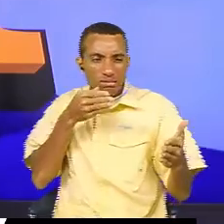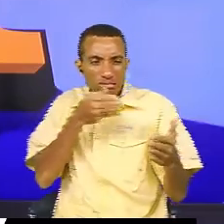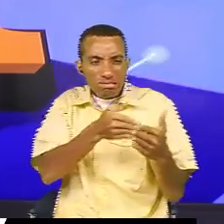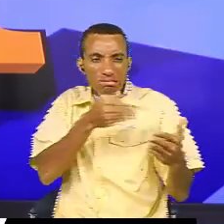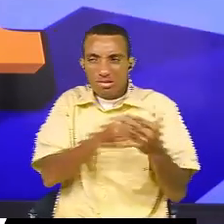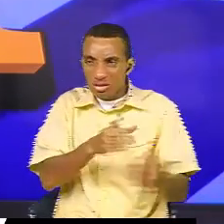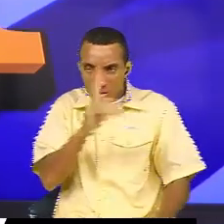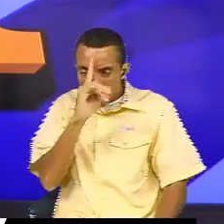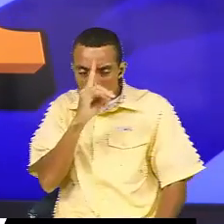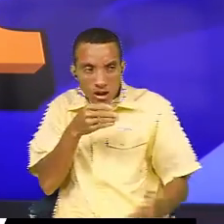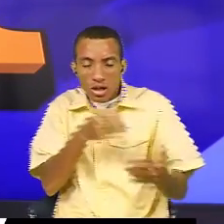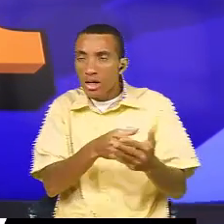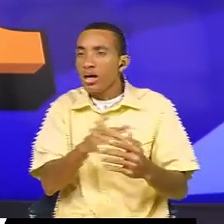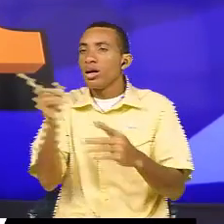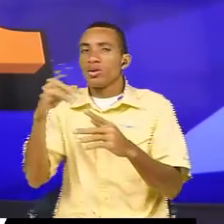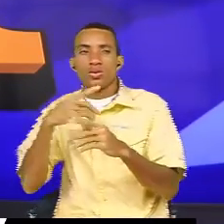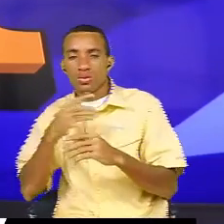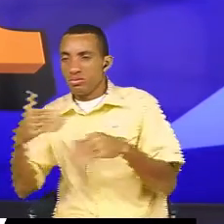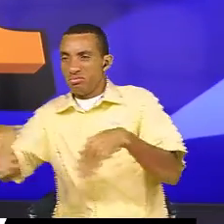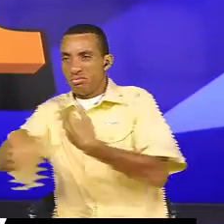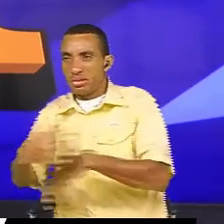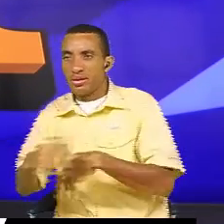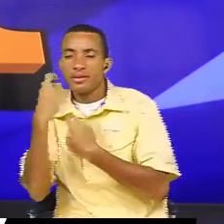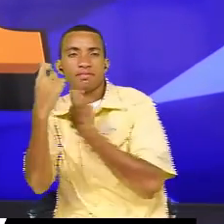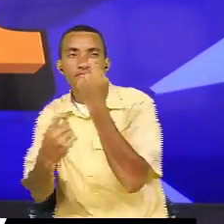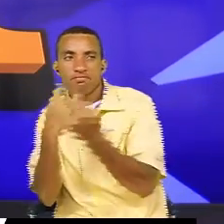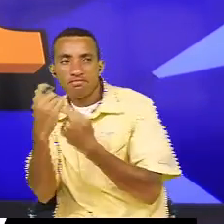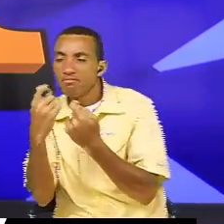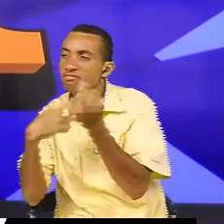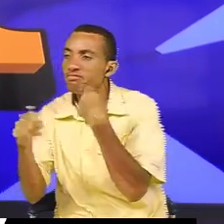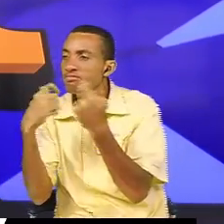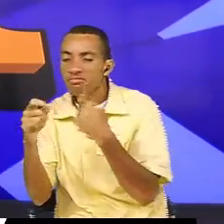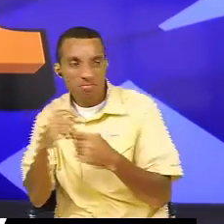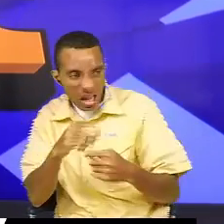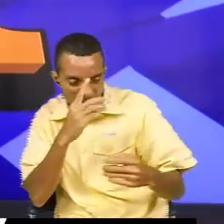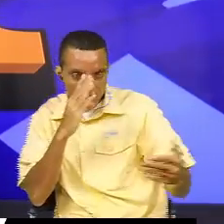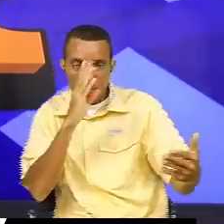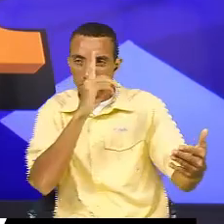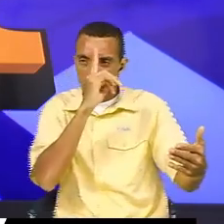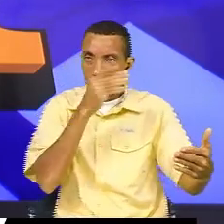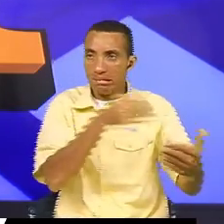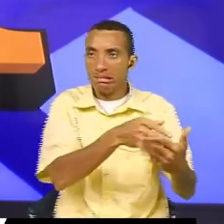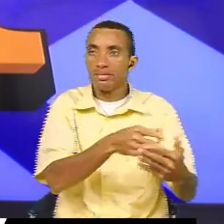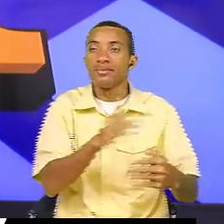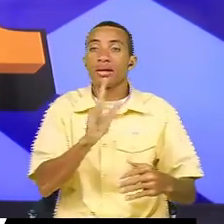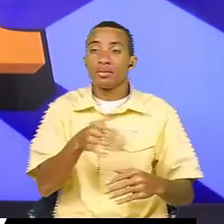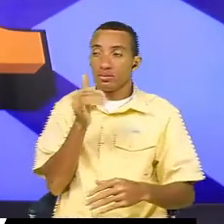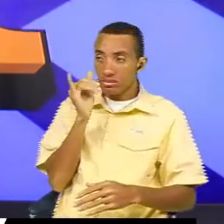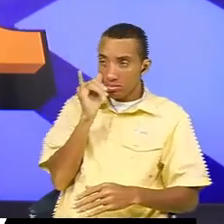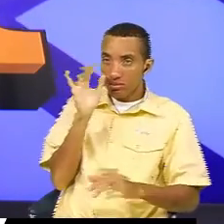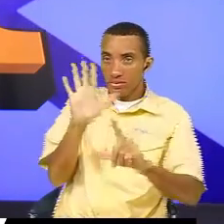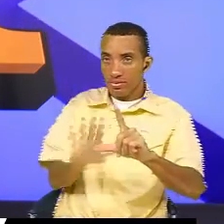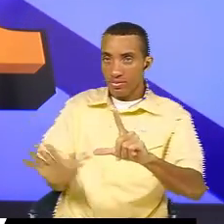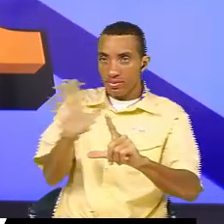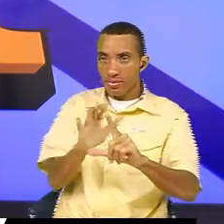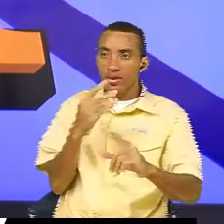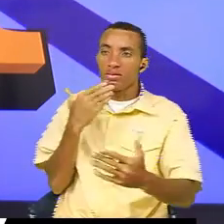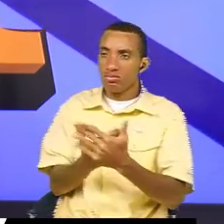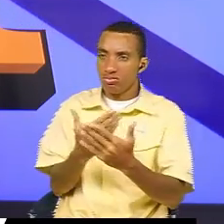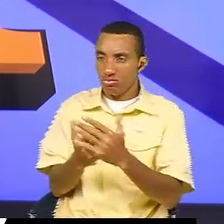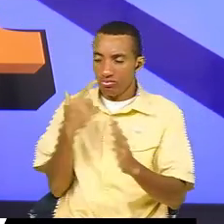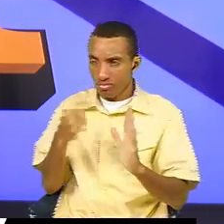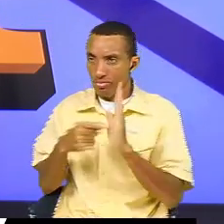amenazas de vendedores informales provenientes de otros lugares de la geografía nacional. El ofendido tiene videos y fotografías que soportan su denuncia.